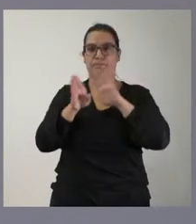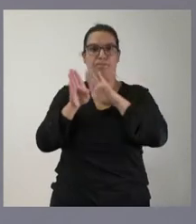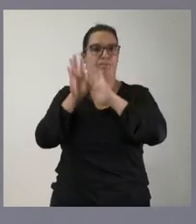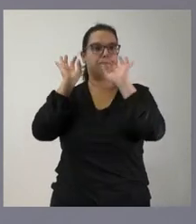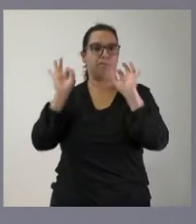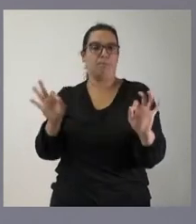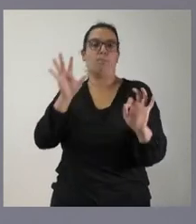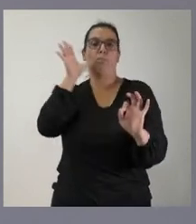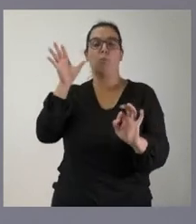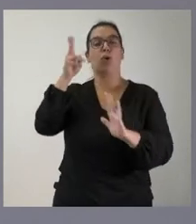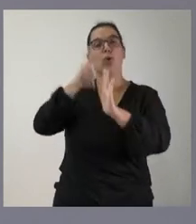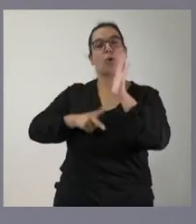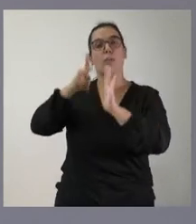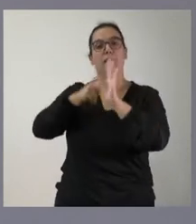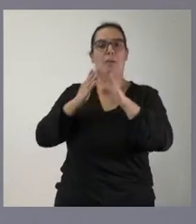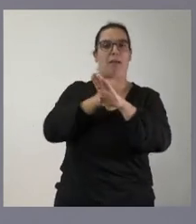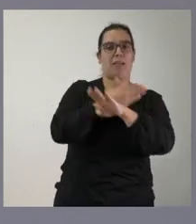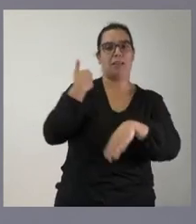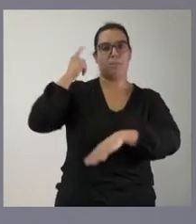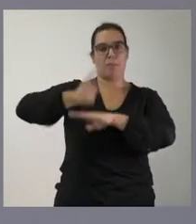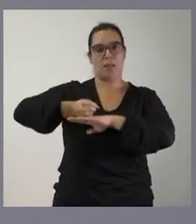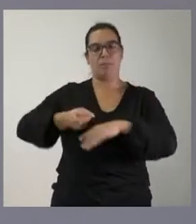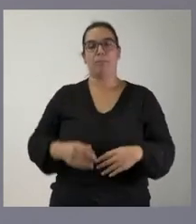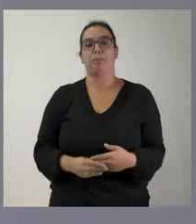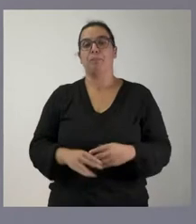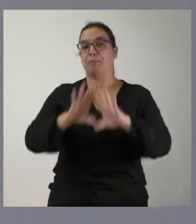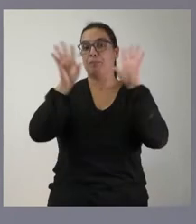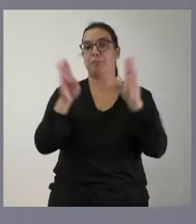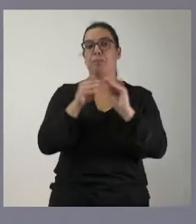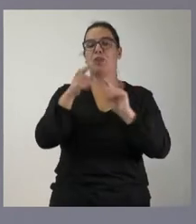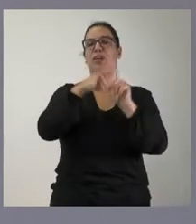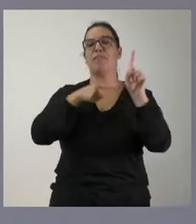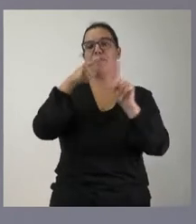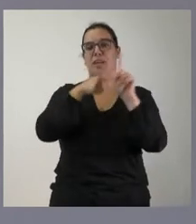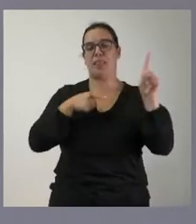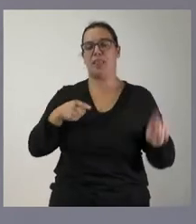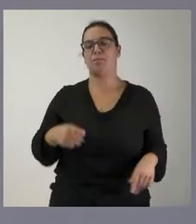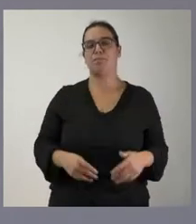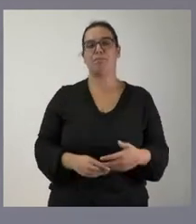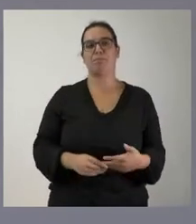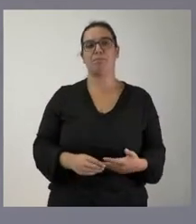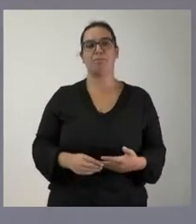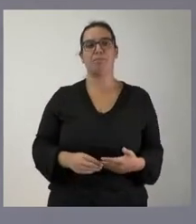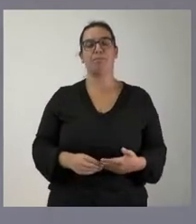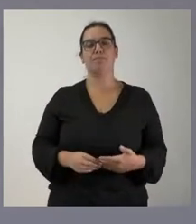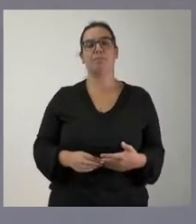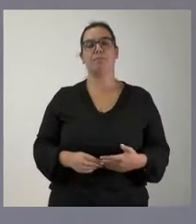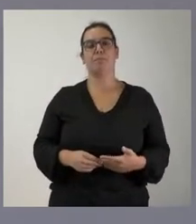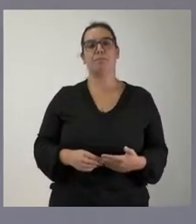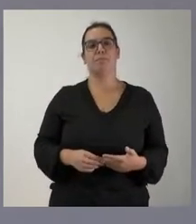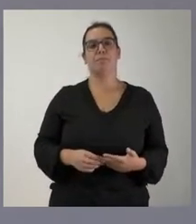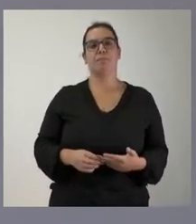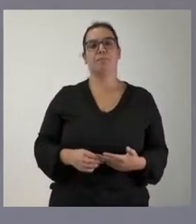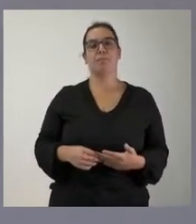por la normativa prefijada En definitiva Esta es la referencia sí darles datos de la incidencia